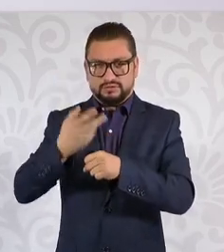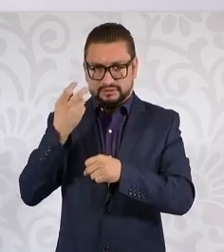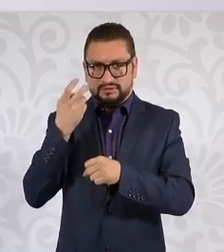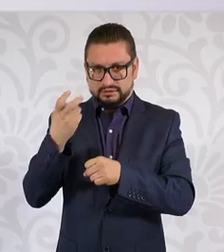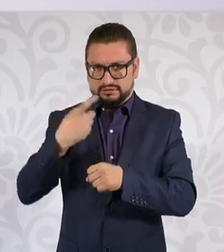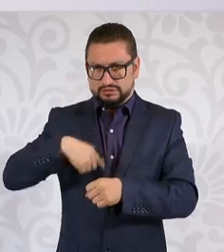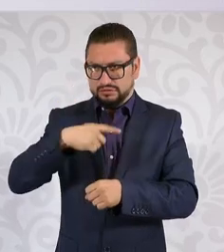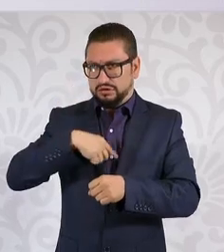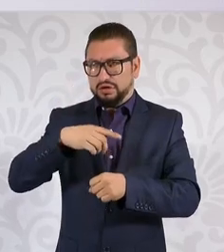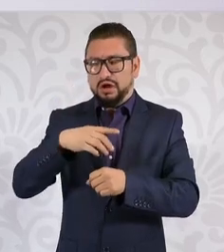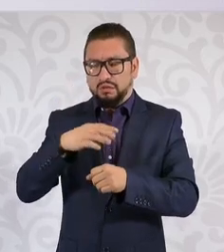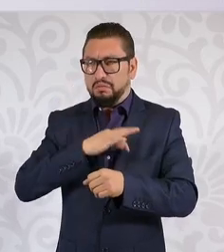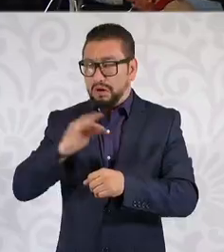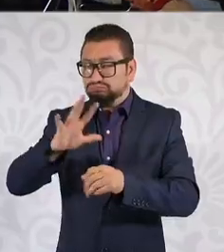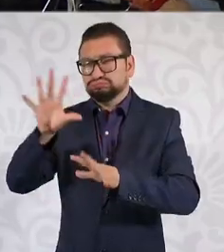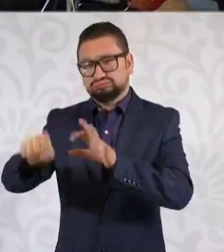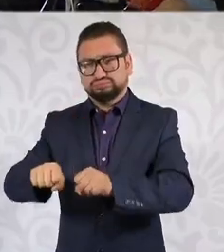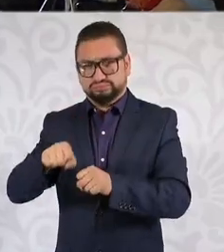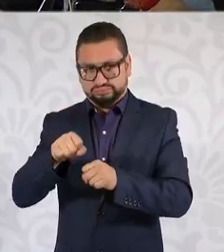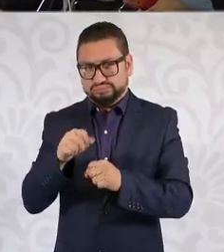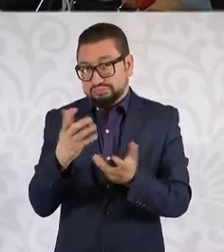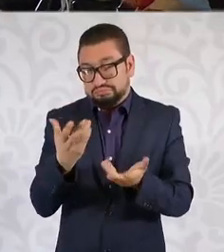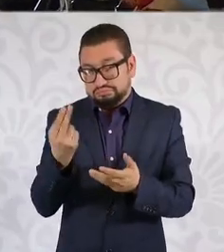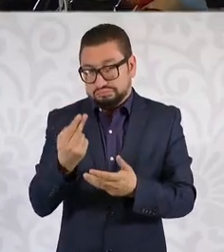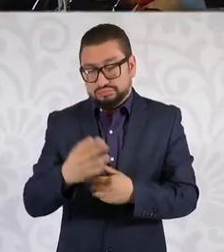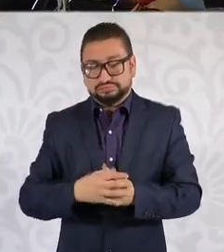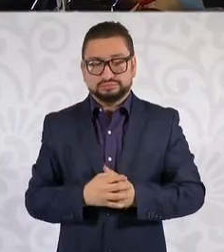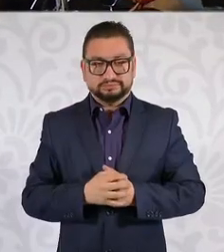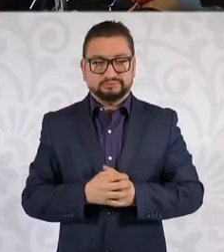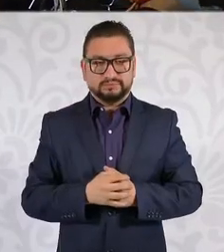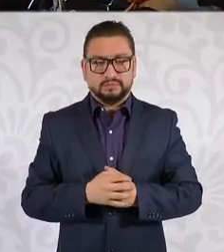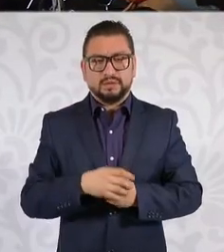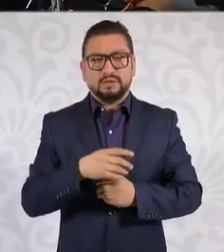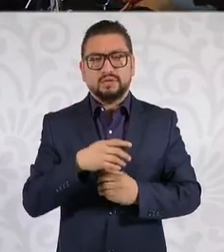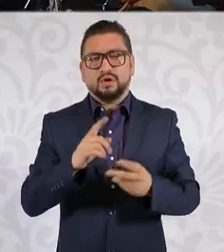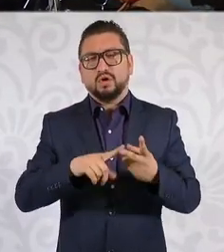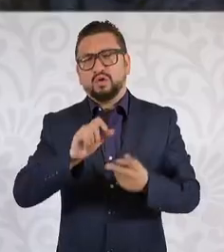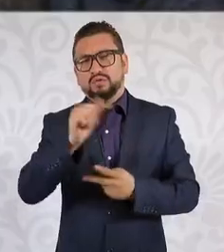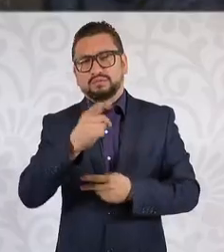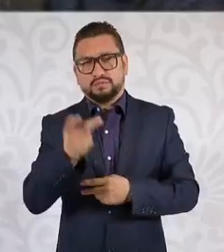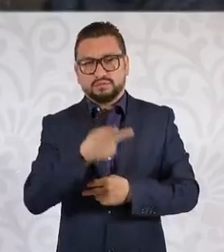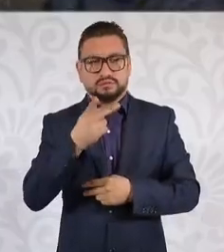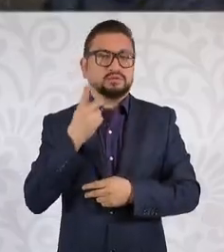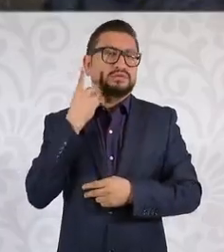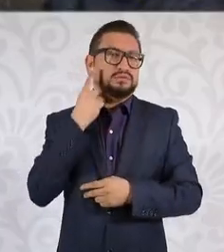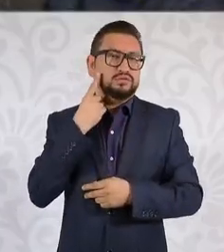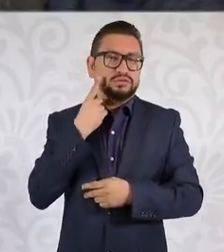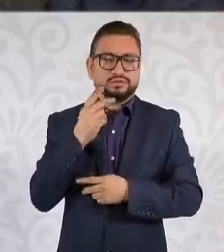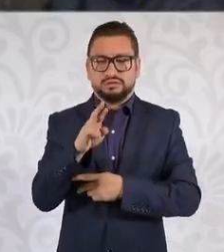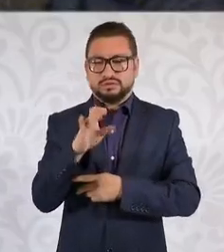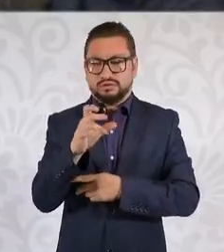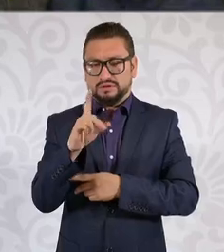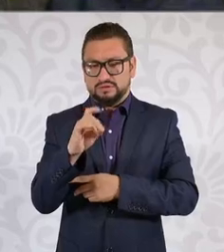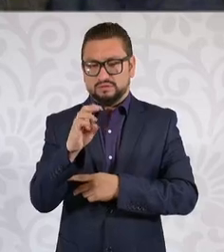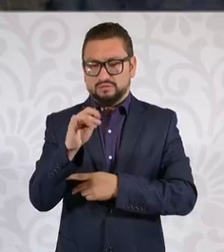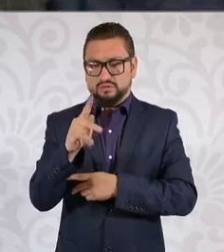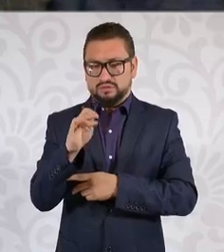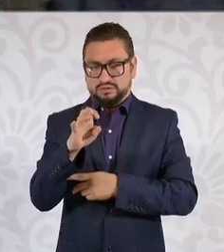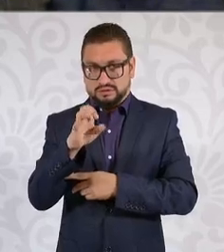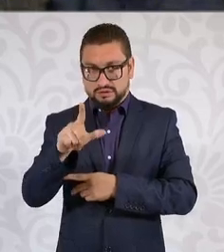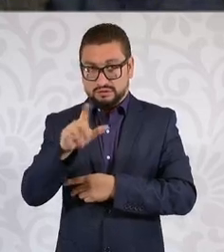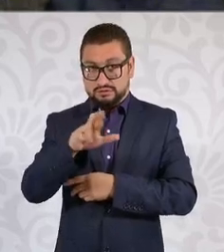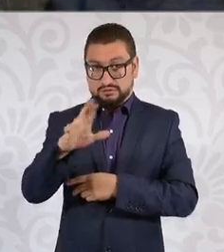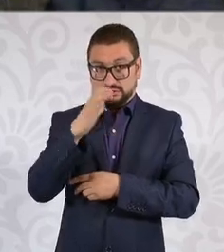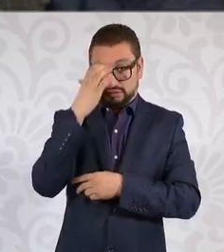las detenciones que se tengan que hacer. De acuerdo. En segundo lugar, bueno, pues el diputado Ricardo Monreal reconoció